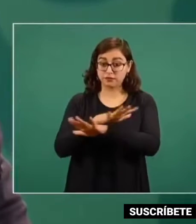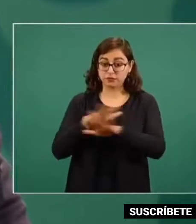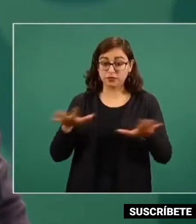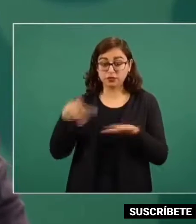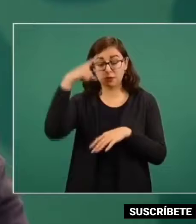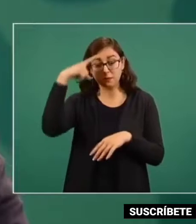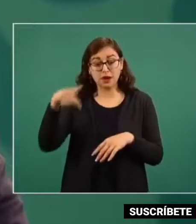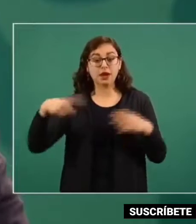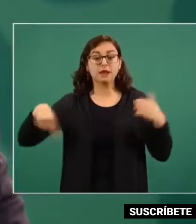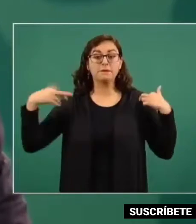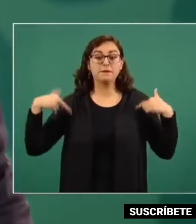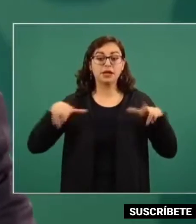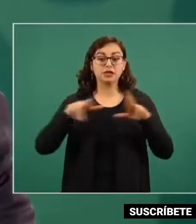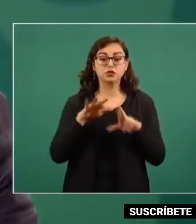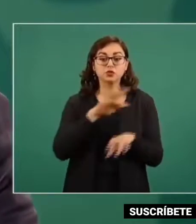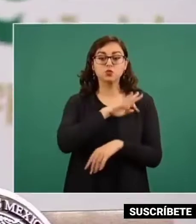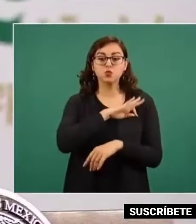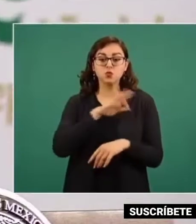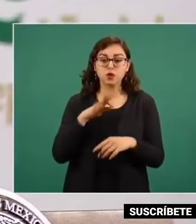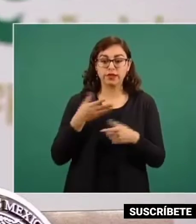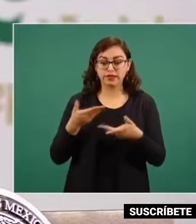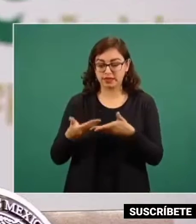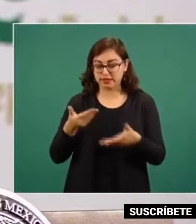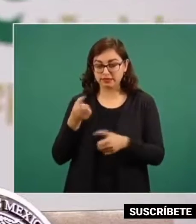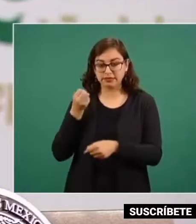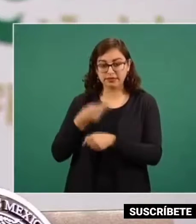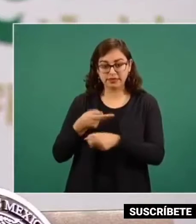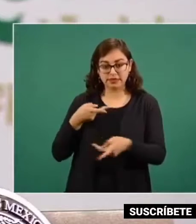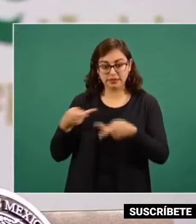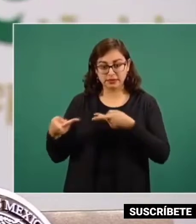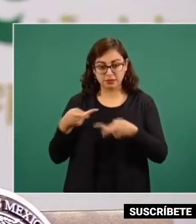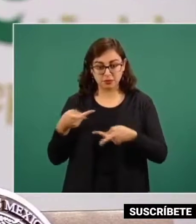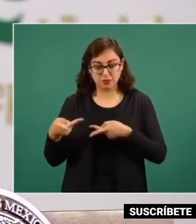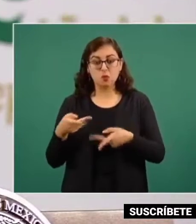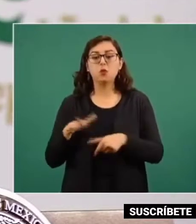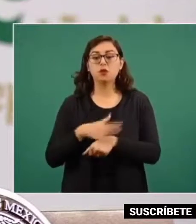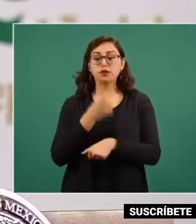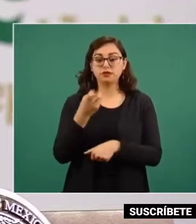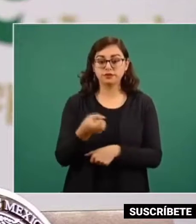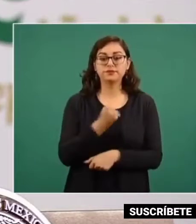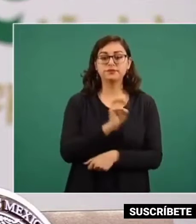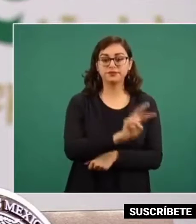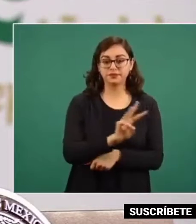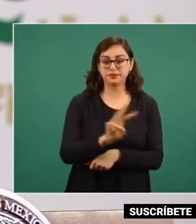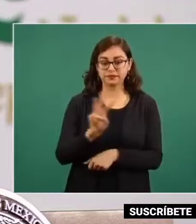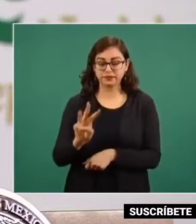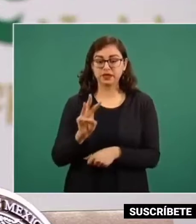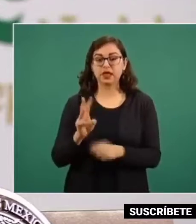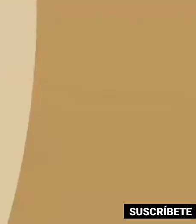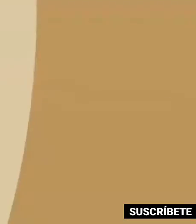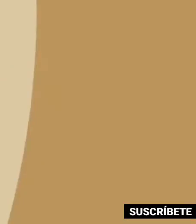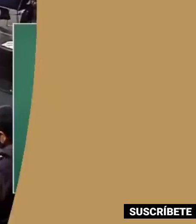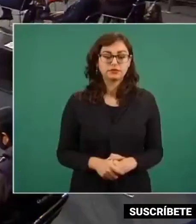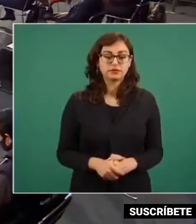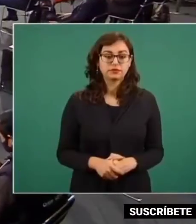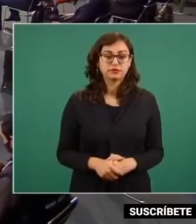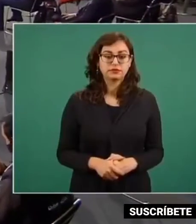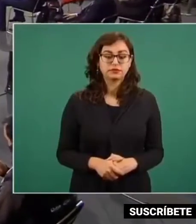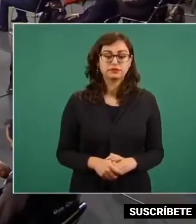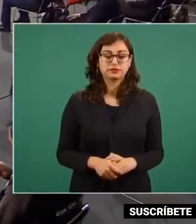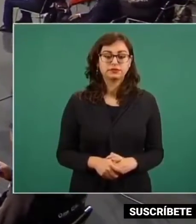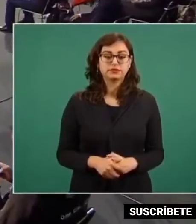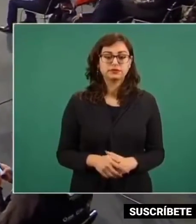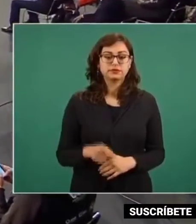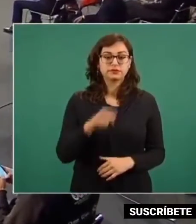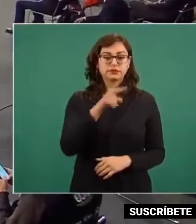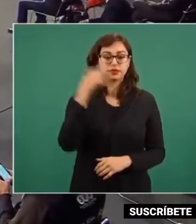anticipadamente tendremos los contenidos en nuestra página de Aprende en Casa. A